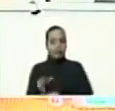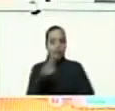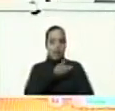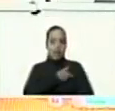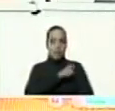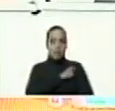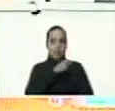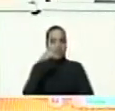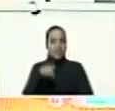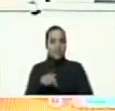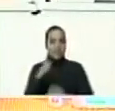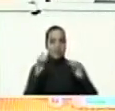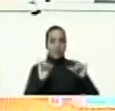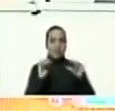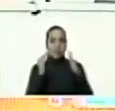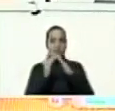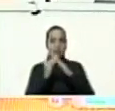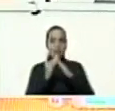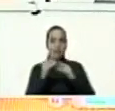en esta misma casa.